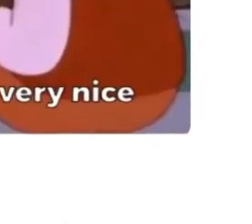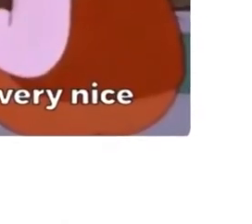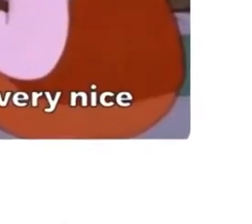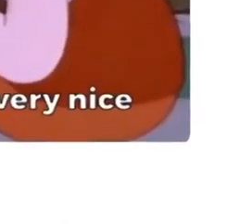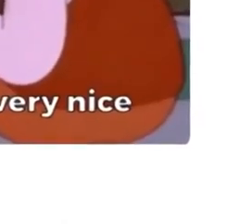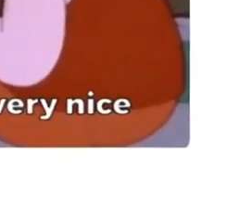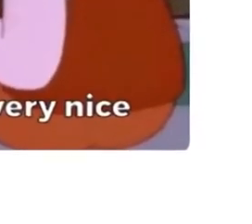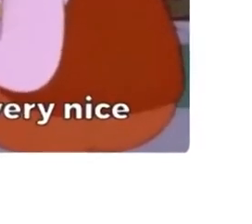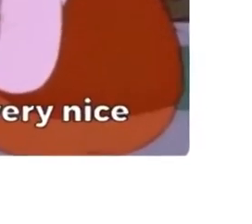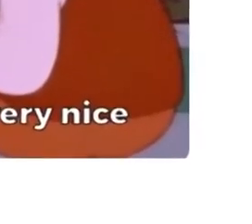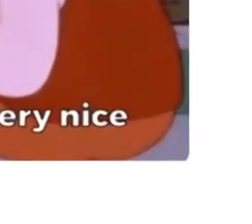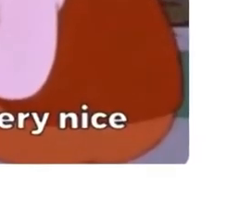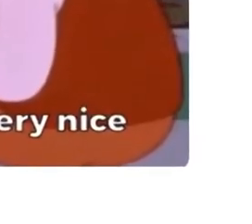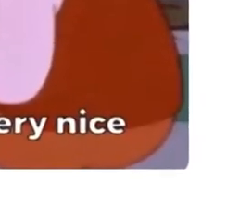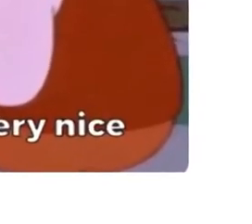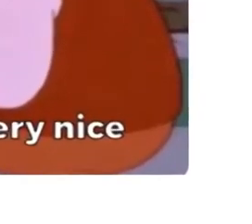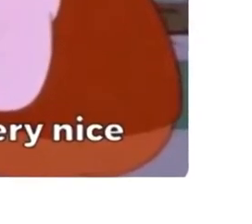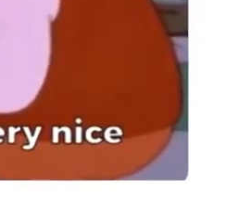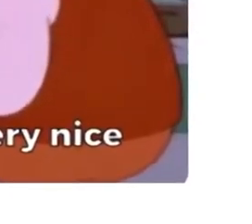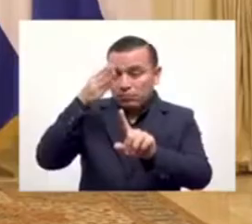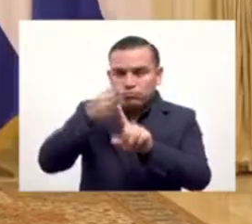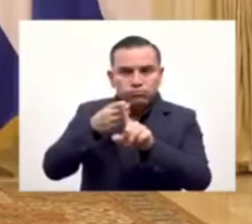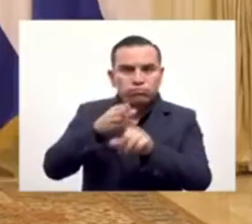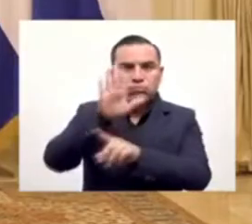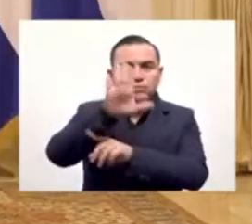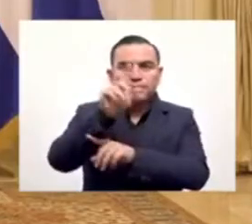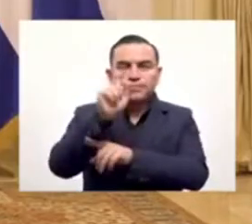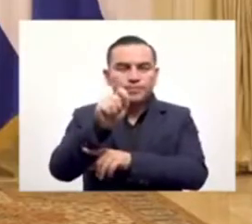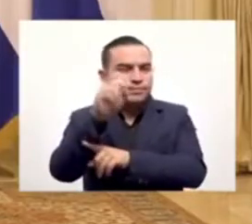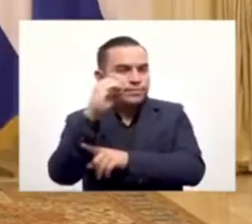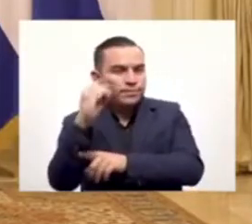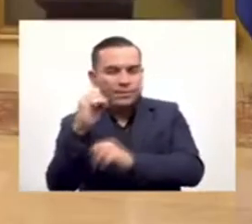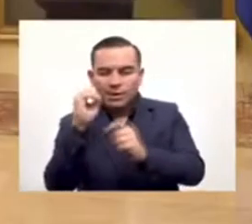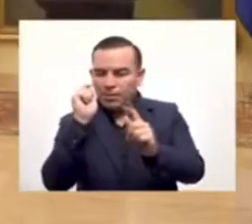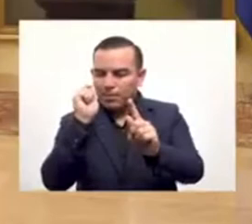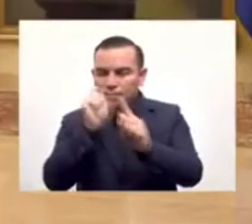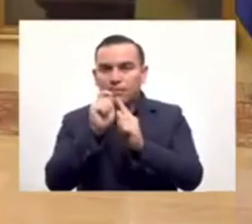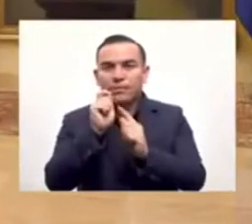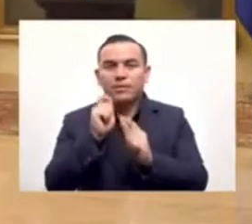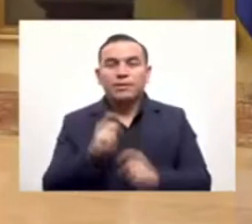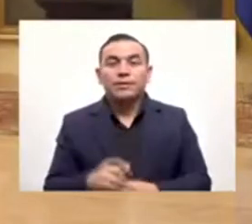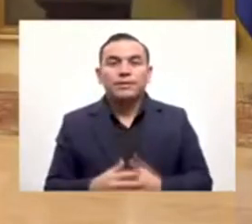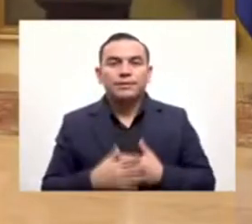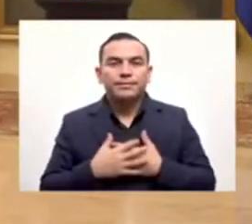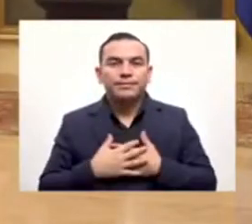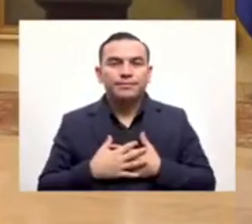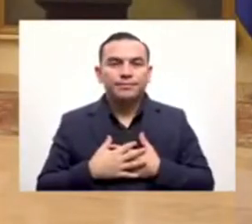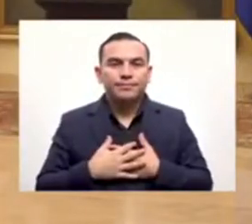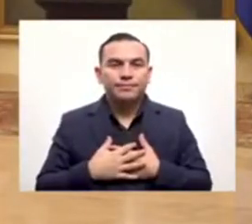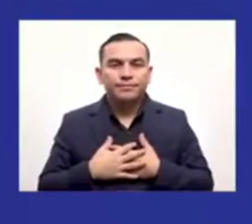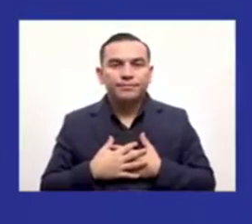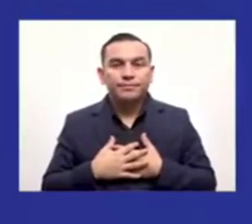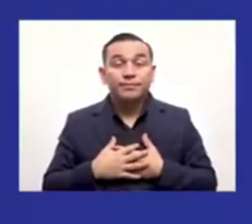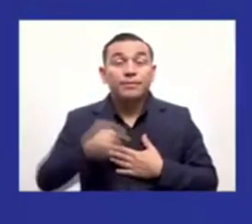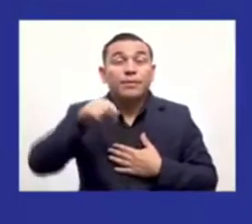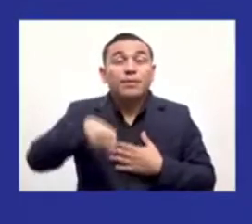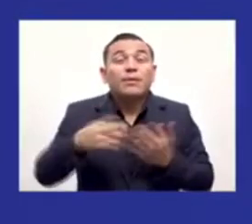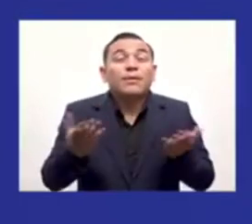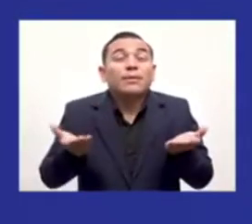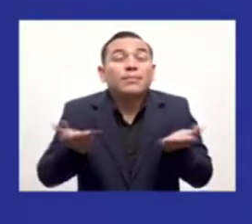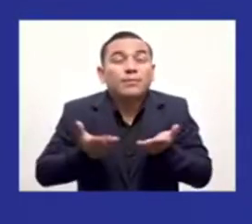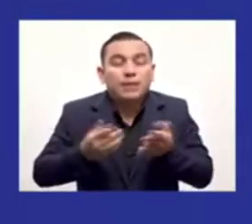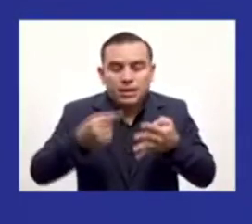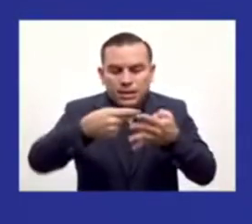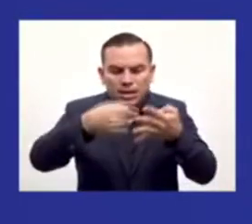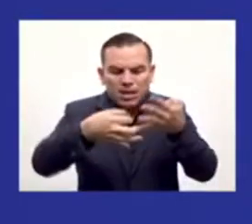Pero a nivel interno la controversia fue tal que Bukele salió al paso de las críticas en una cadena nacional.